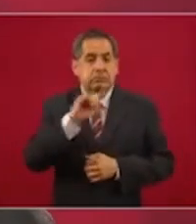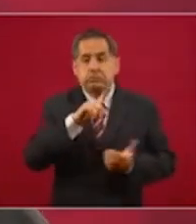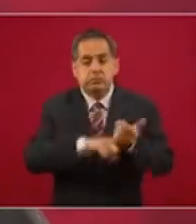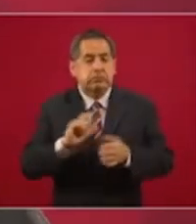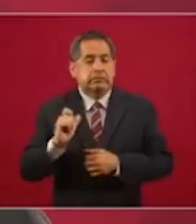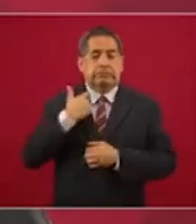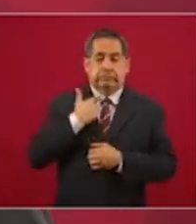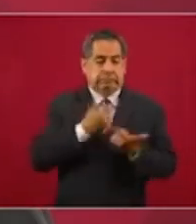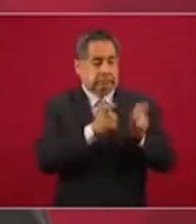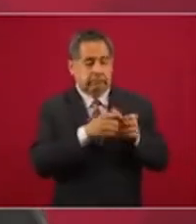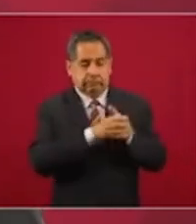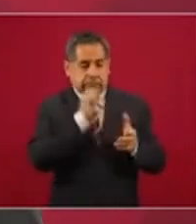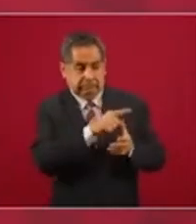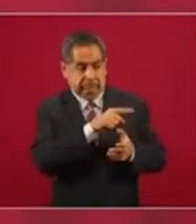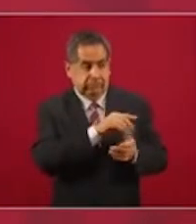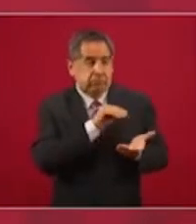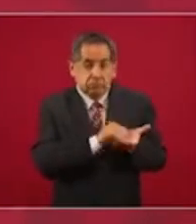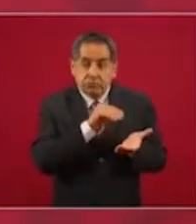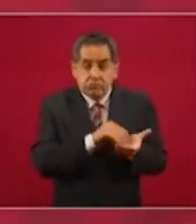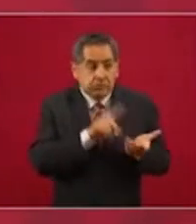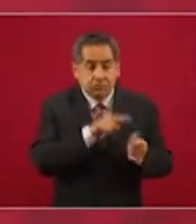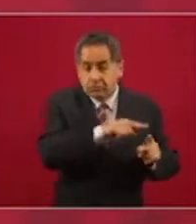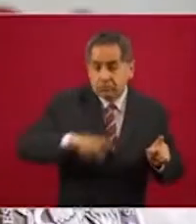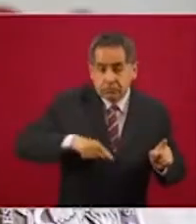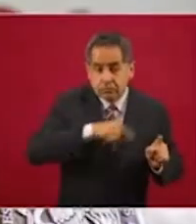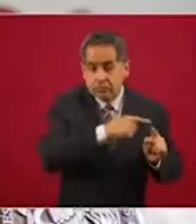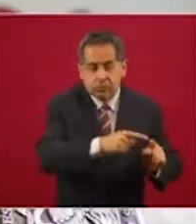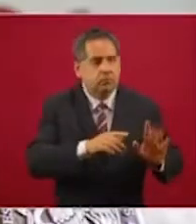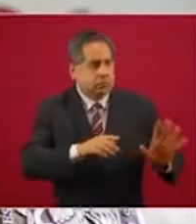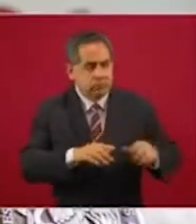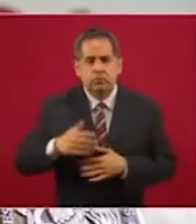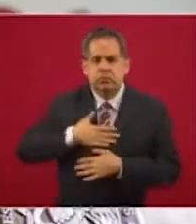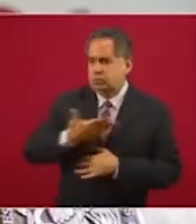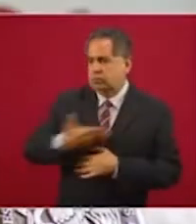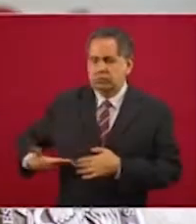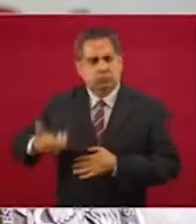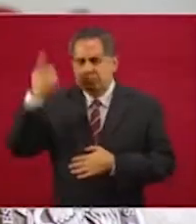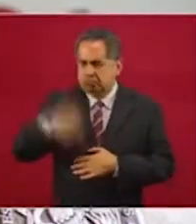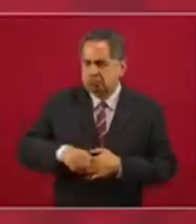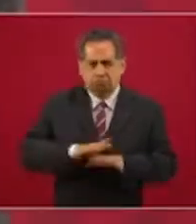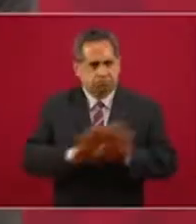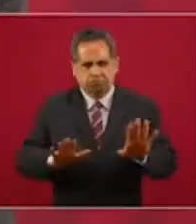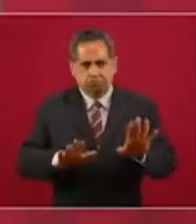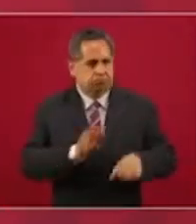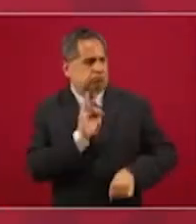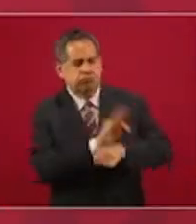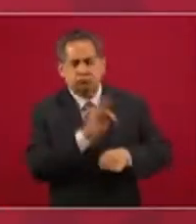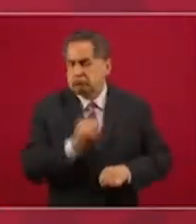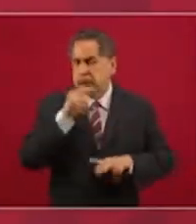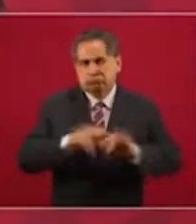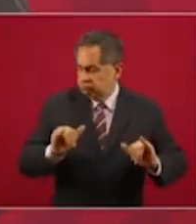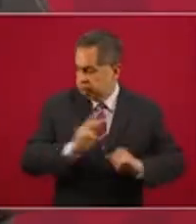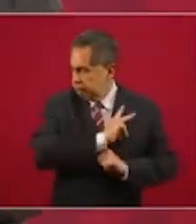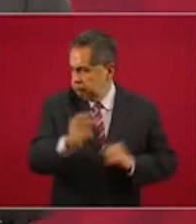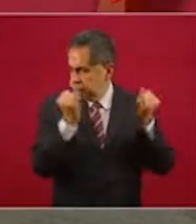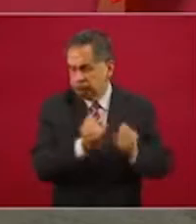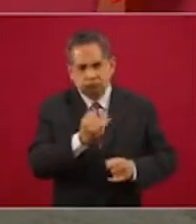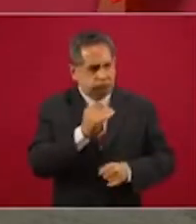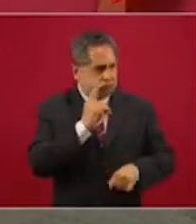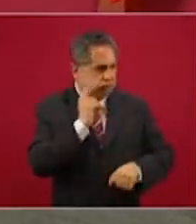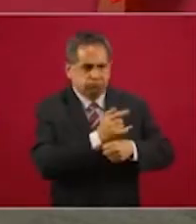ese grupo en el gobierno en lo que corresponde al ejecutivo en instrucciones que no se proteja a nadie y